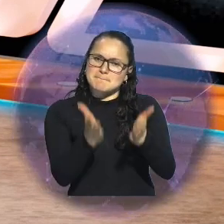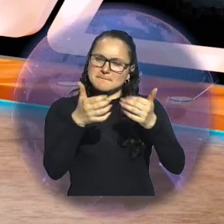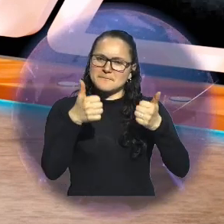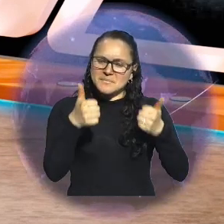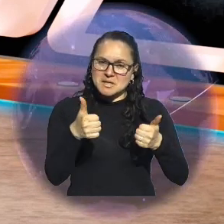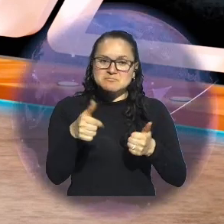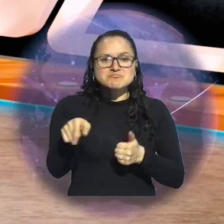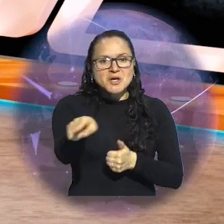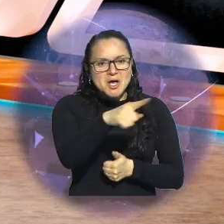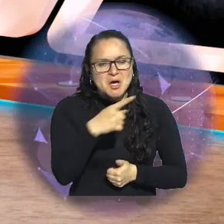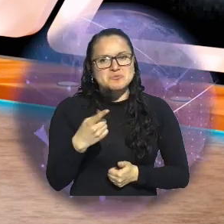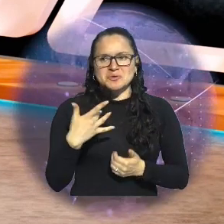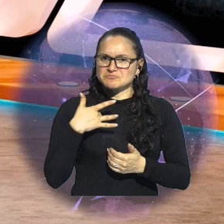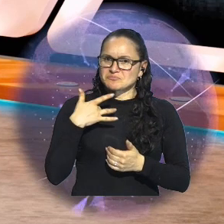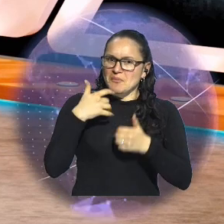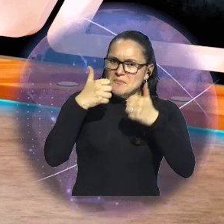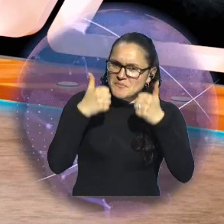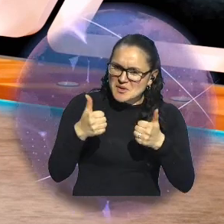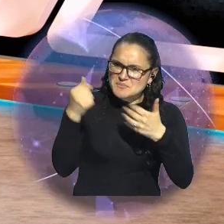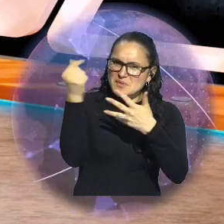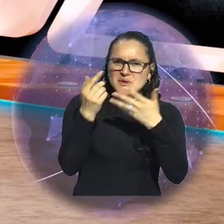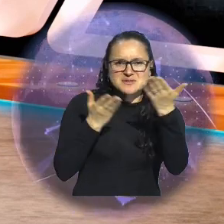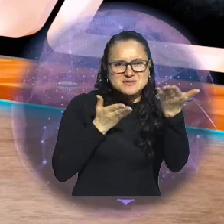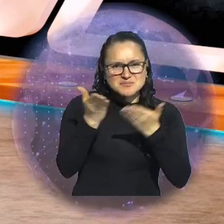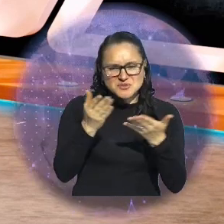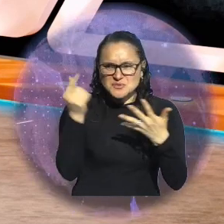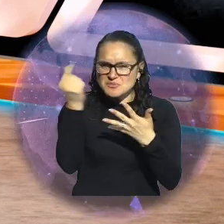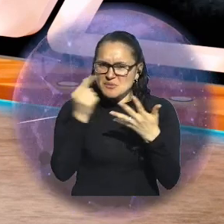de los mejores servicios de comunicaciones